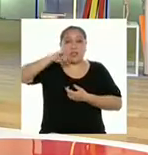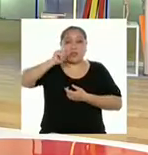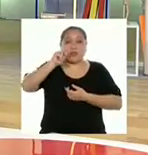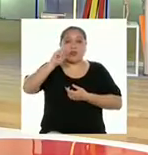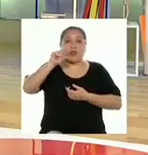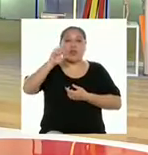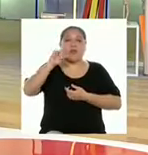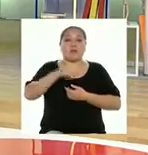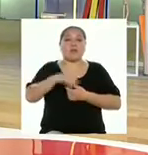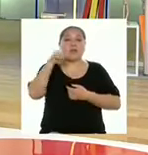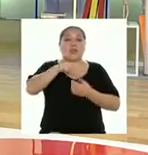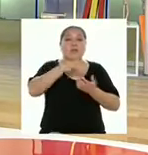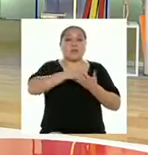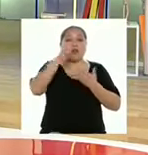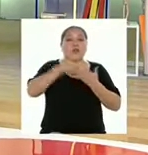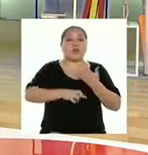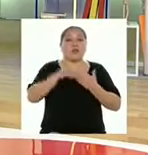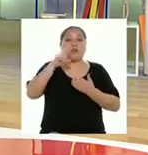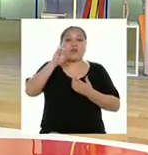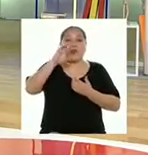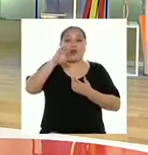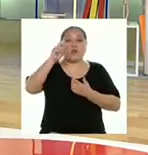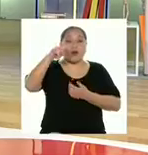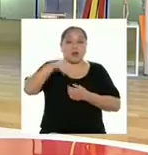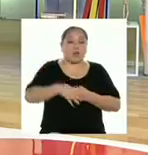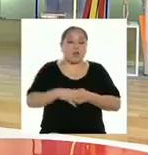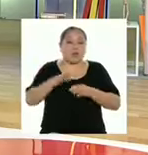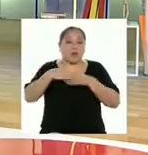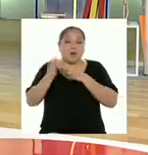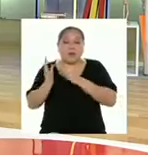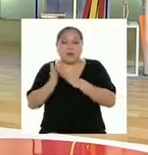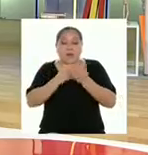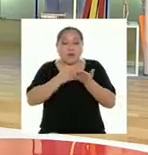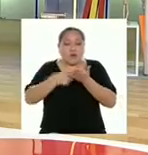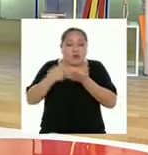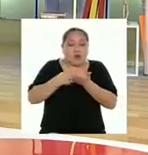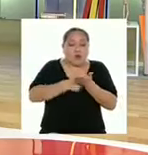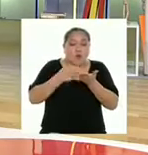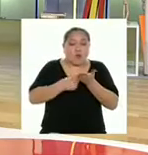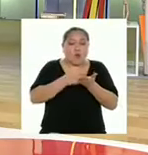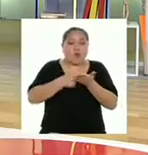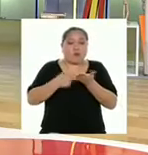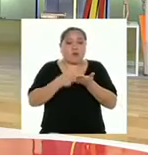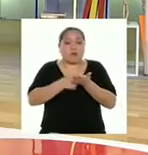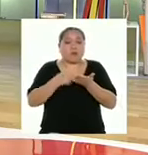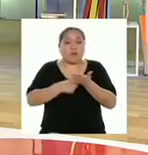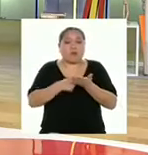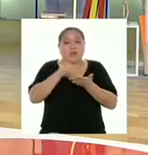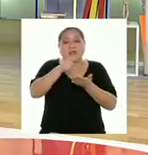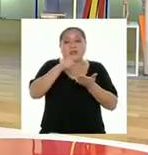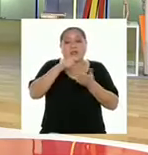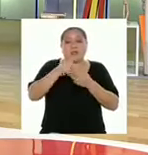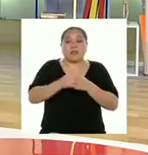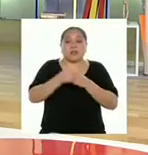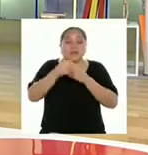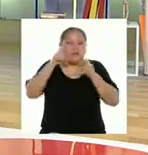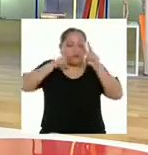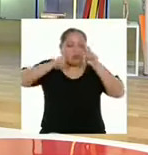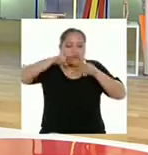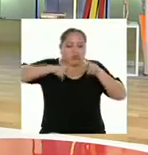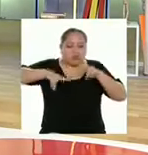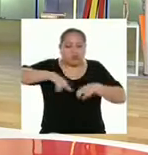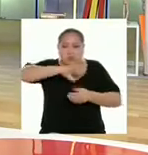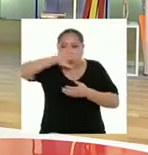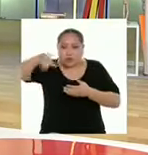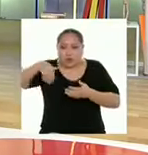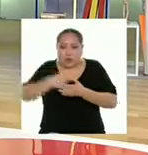de frecuencias. Luego, organicen un grupo de discusión con su maestra o maestro y evalúen todas y todos juntos los resultados